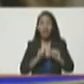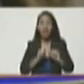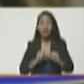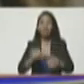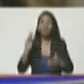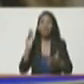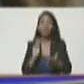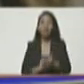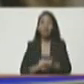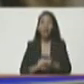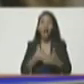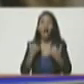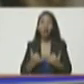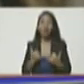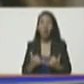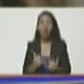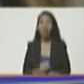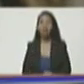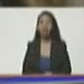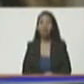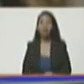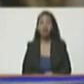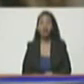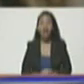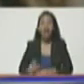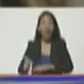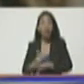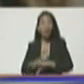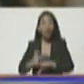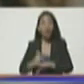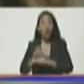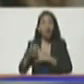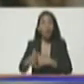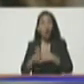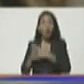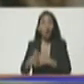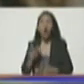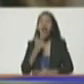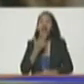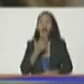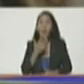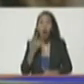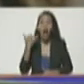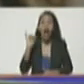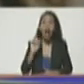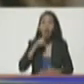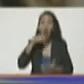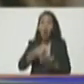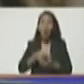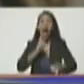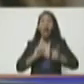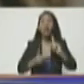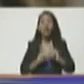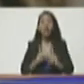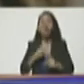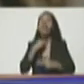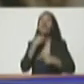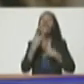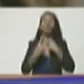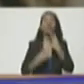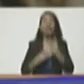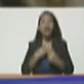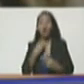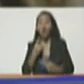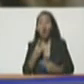vigentes. Si el gobierno de Estados Unidos tuviera, como mencionan algunos de sus voceros,